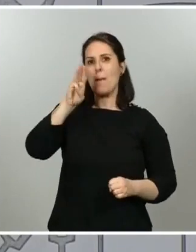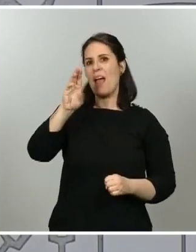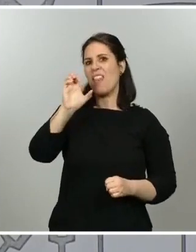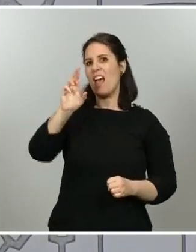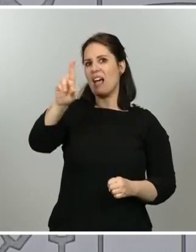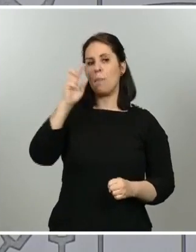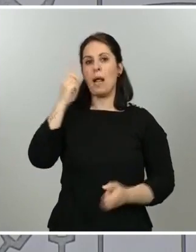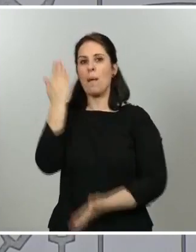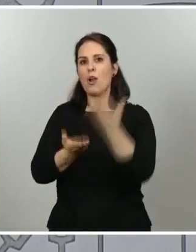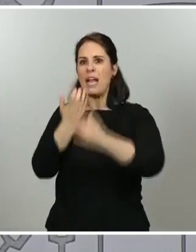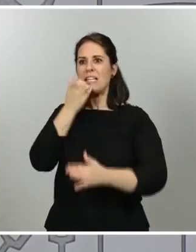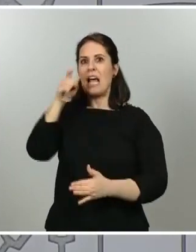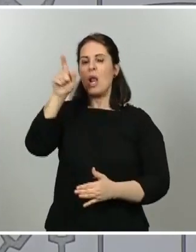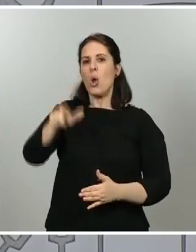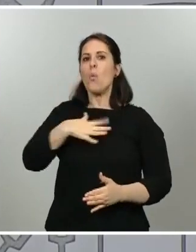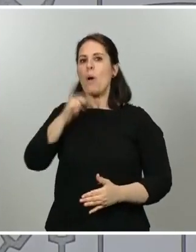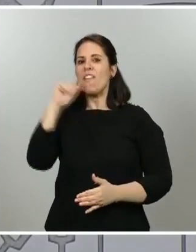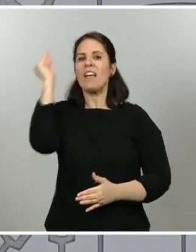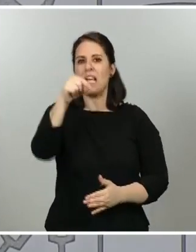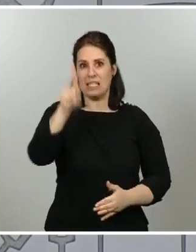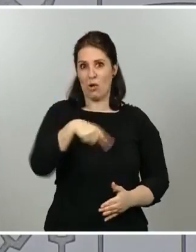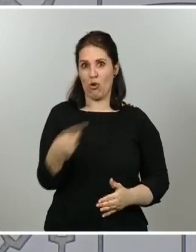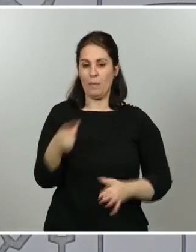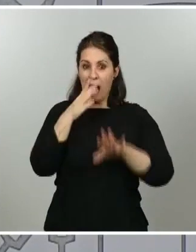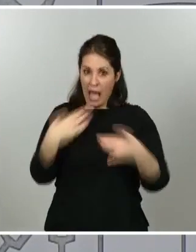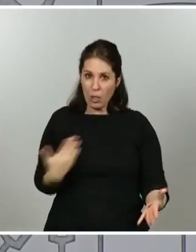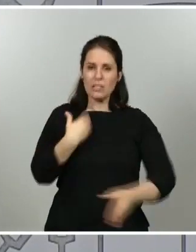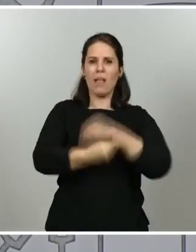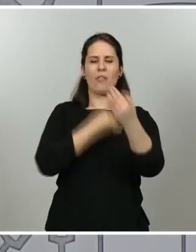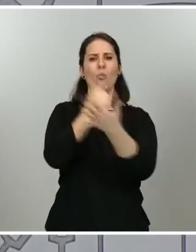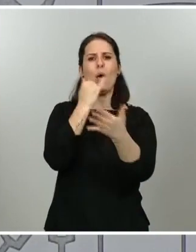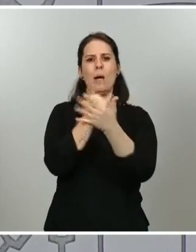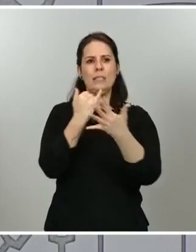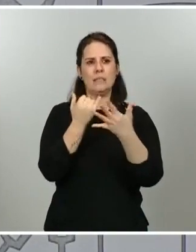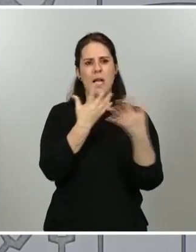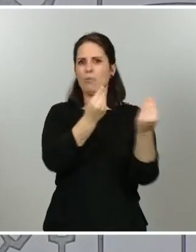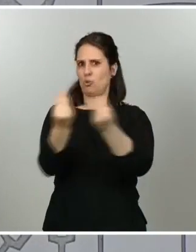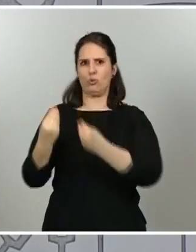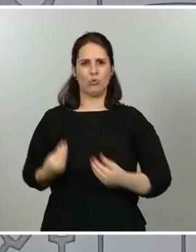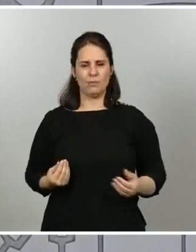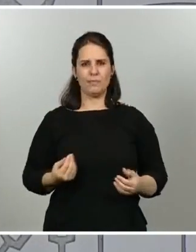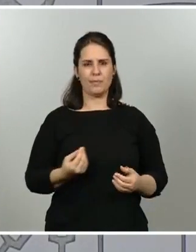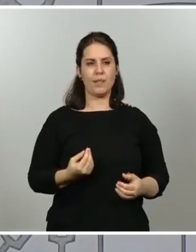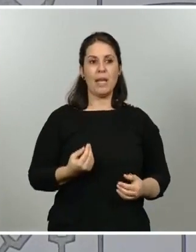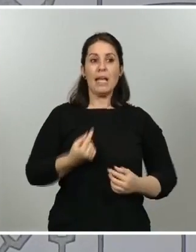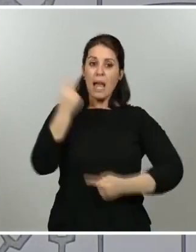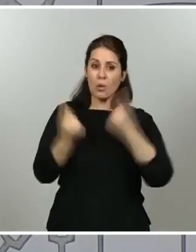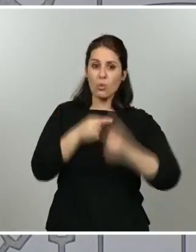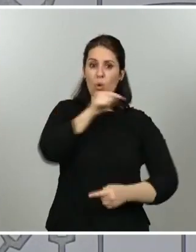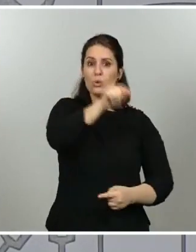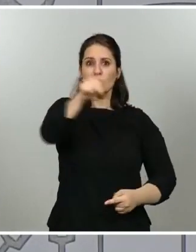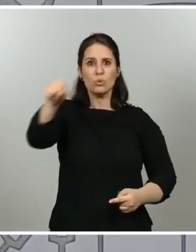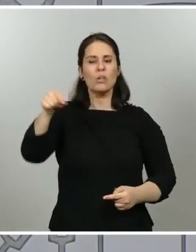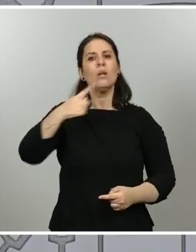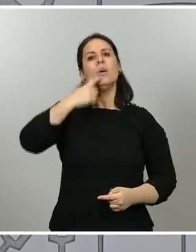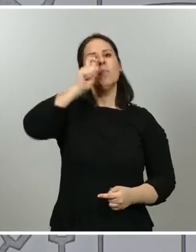infectivos. En este sentido, se están haciendo pruebas a muchos de ellos. Y algunos de ellos son personas que iniciaron